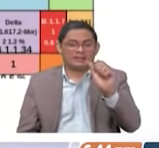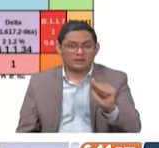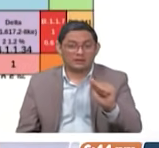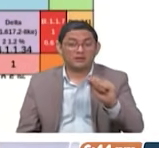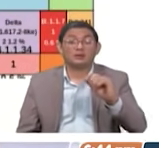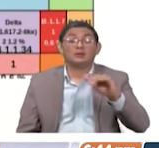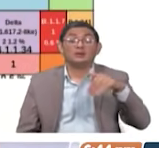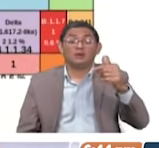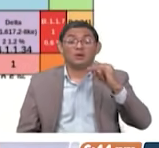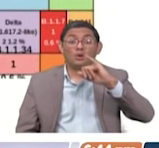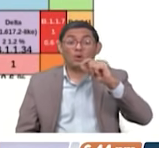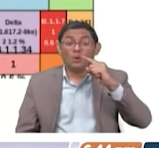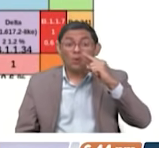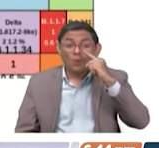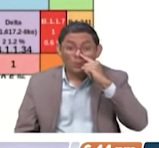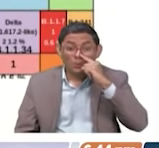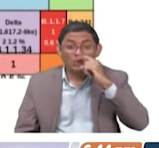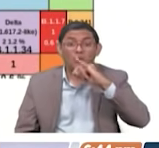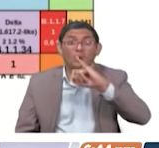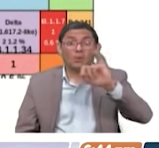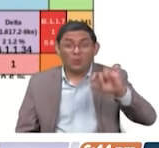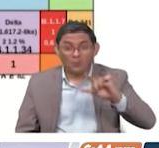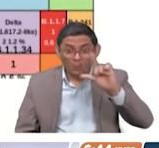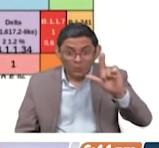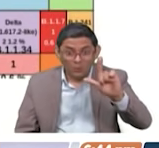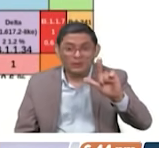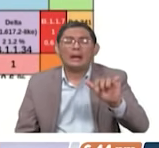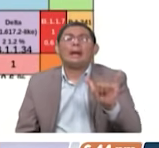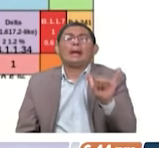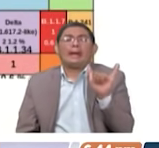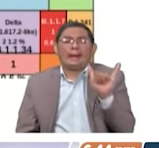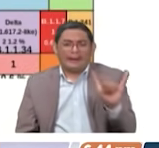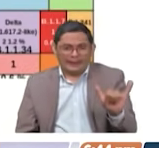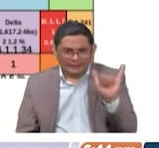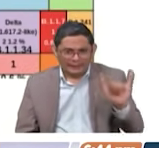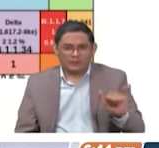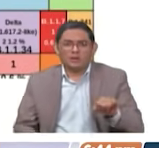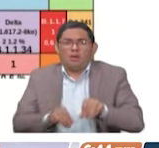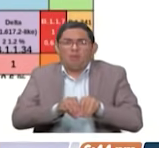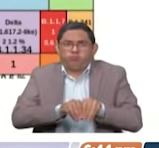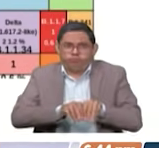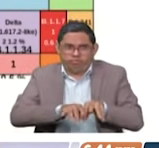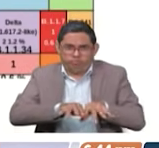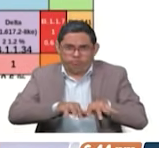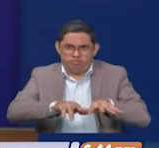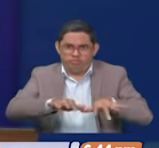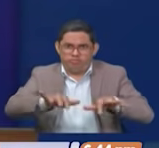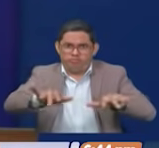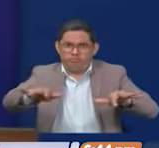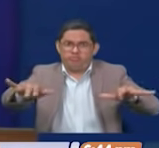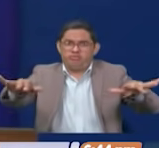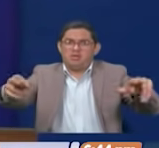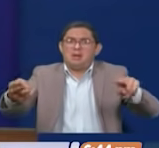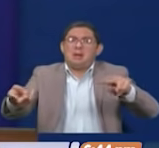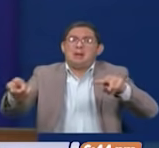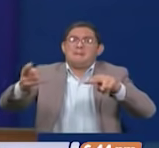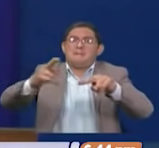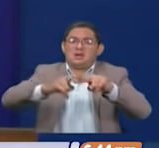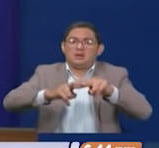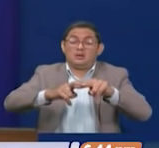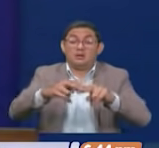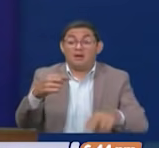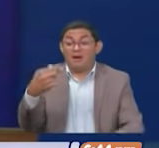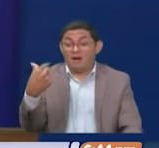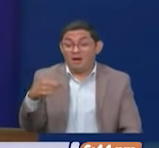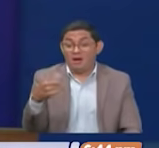convierte en la variante predominante en el país y las demás variantes están aumentando para agosto que